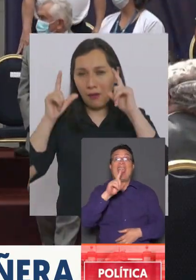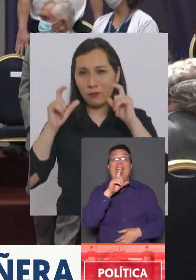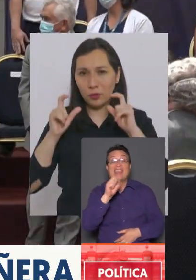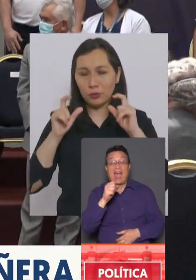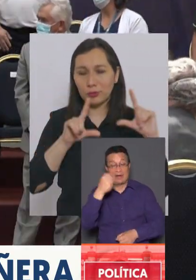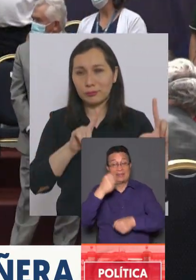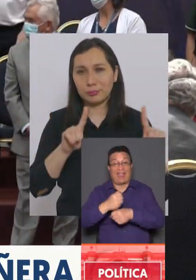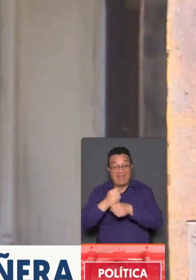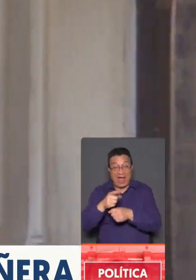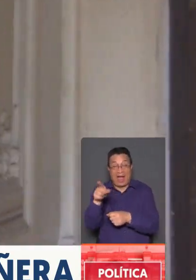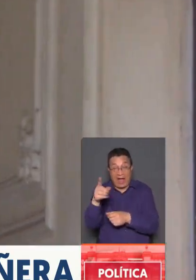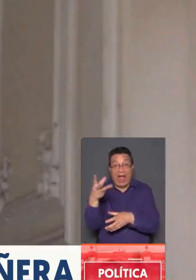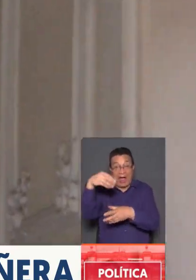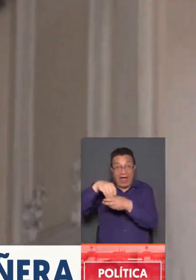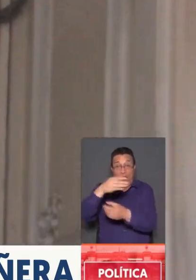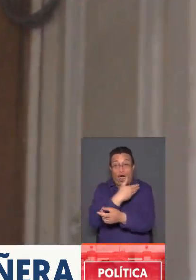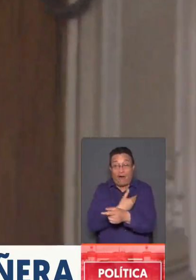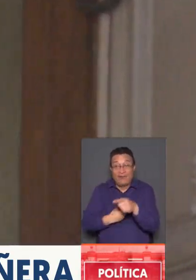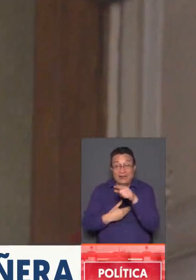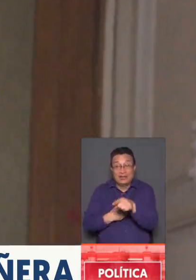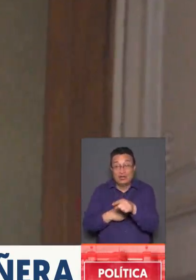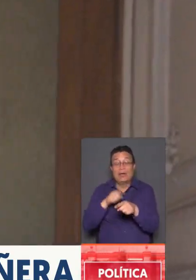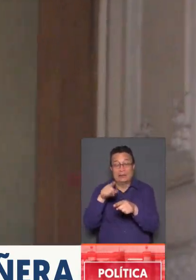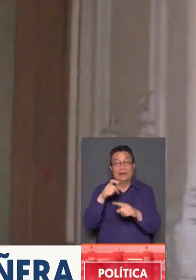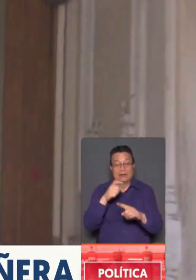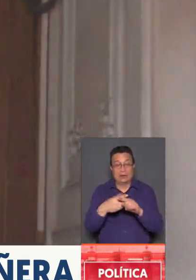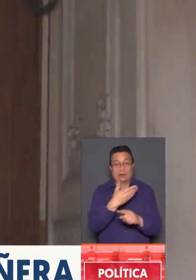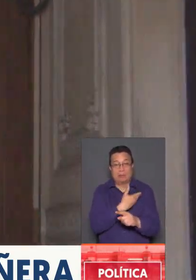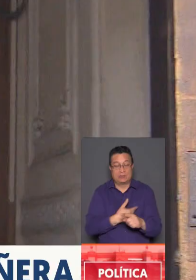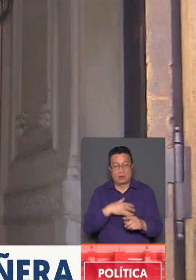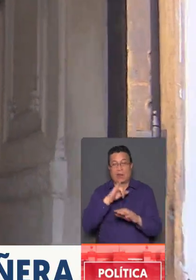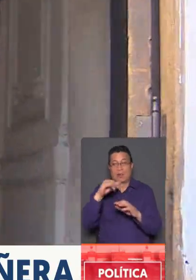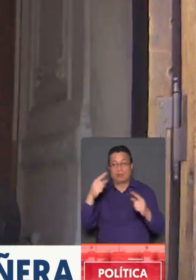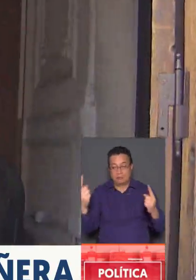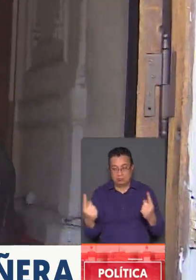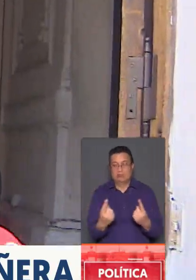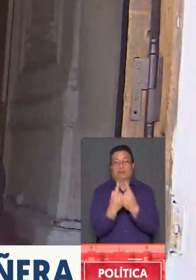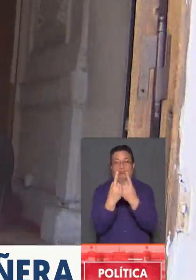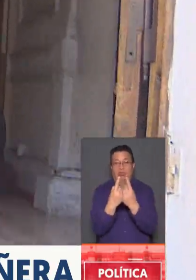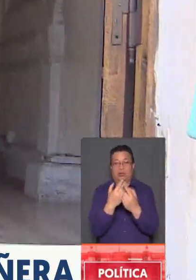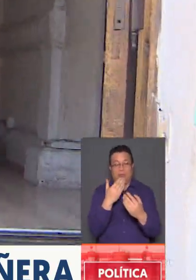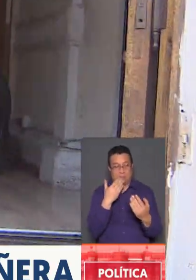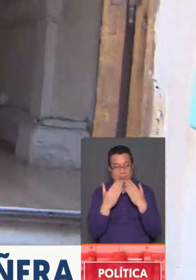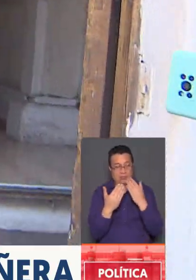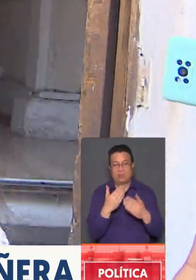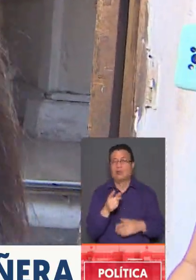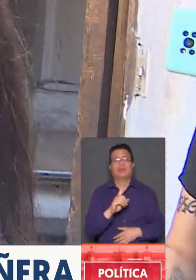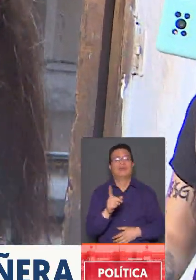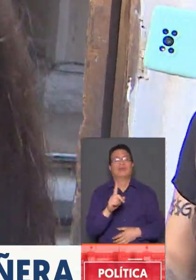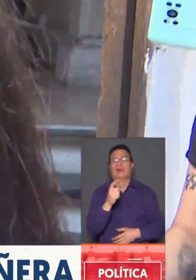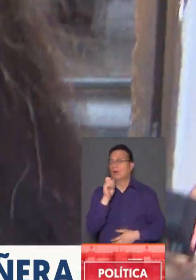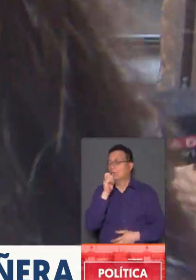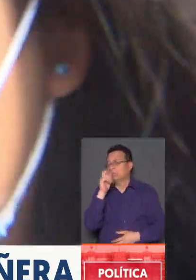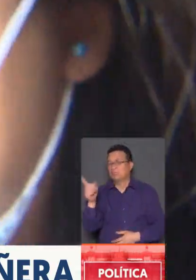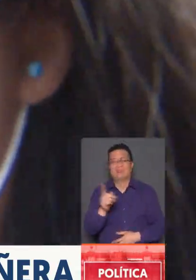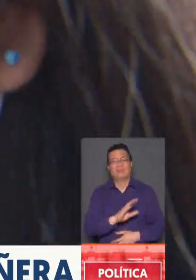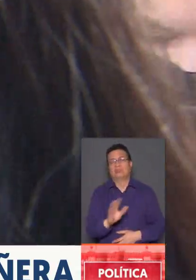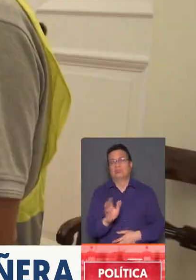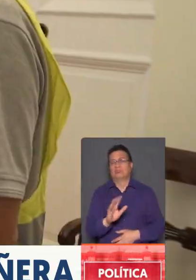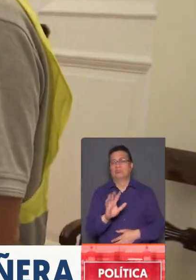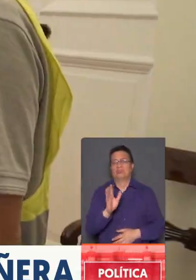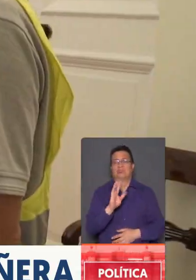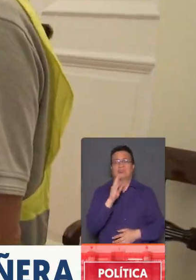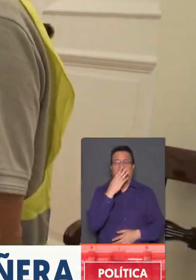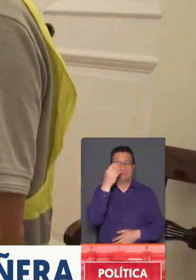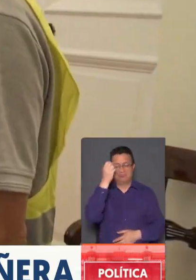del Palacio, además, con quien el expresidente Piñera se reunió después para decirle que no iba a interponer acciones legales contra la mujer que vemos